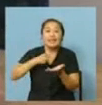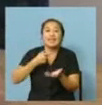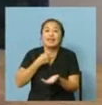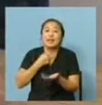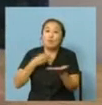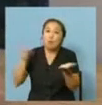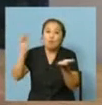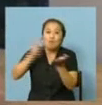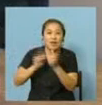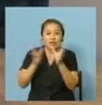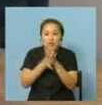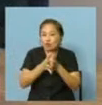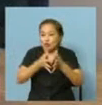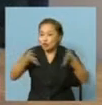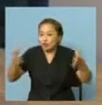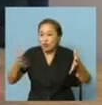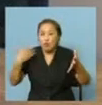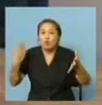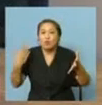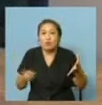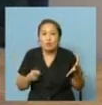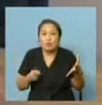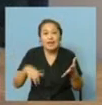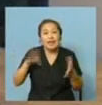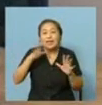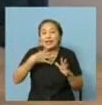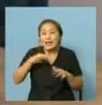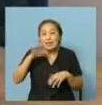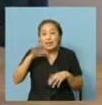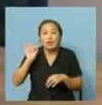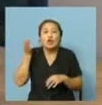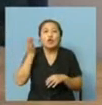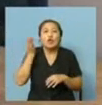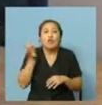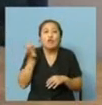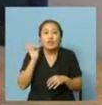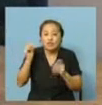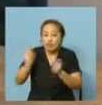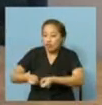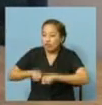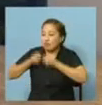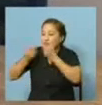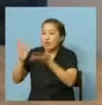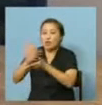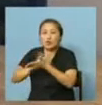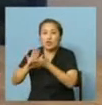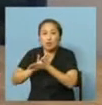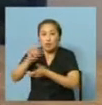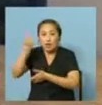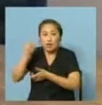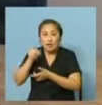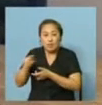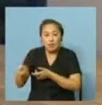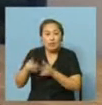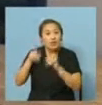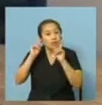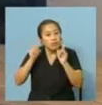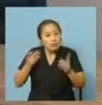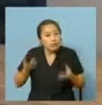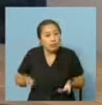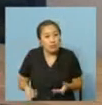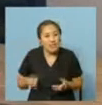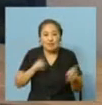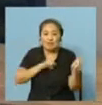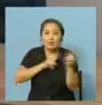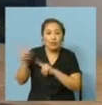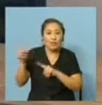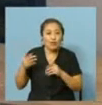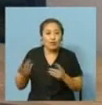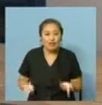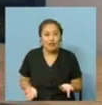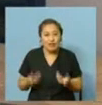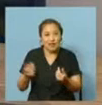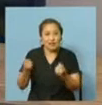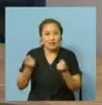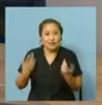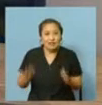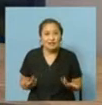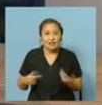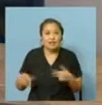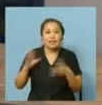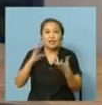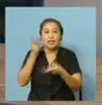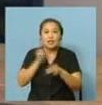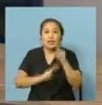todos los rubros entendemos que no solamente la obligación es darle una respuesta al consumidor sino que esa respuesta sea rápida y que